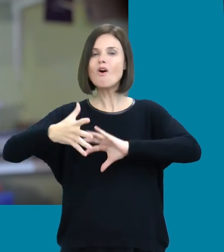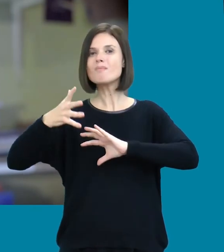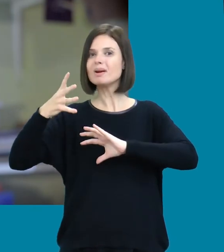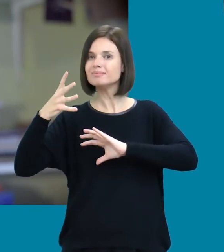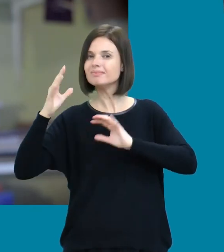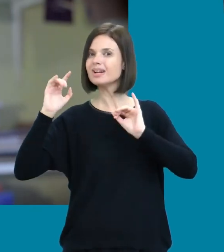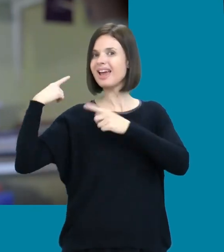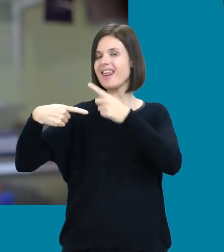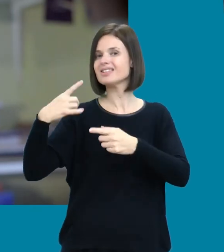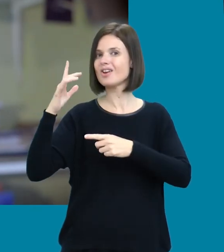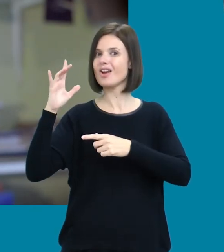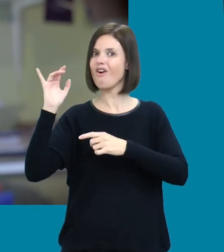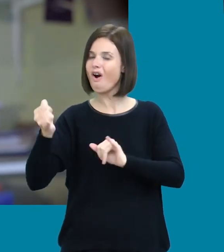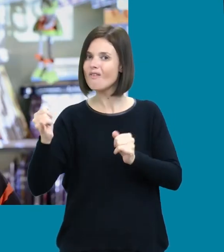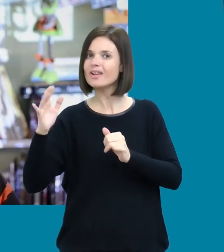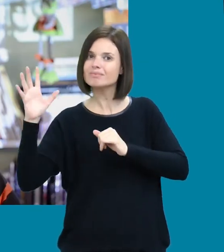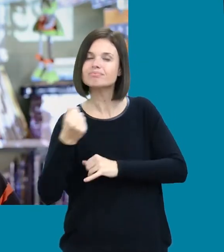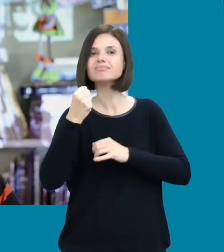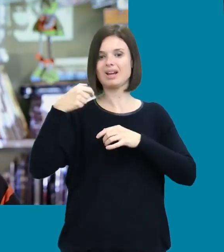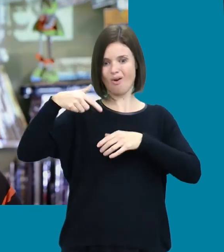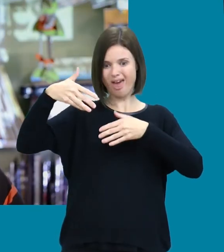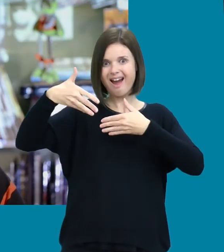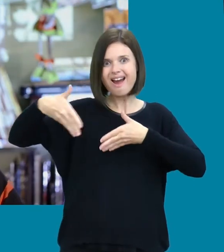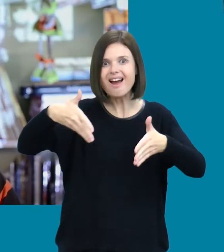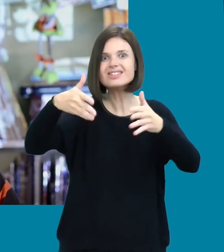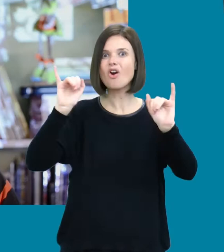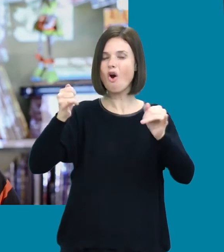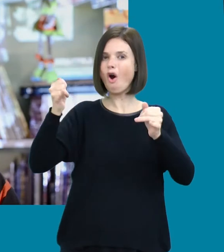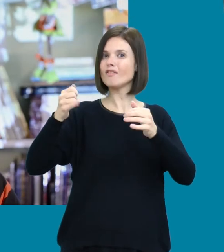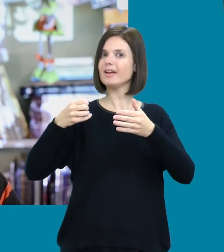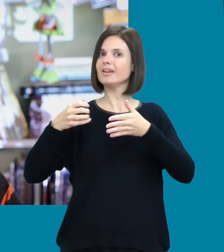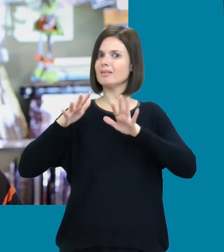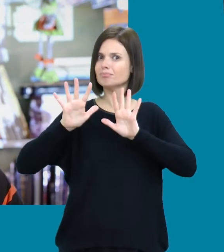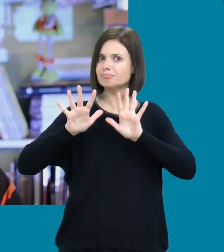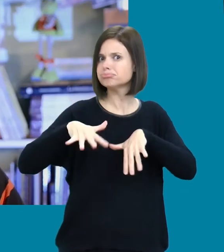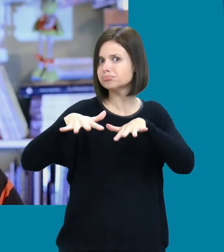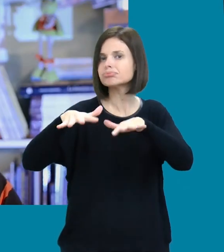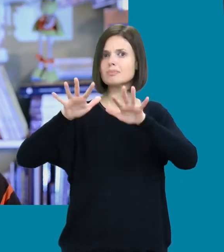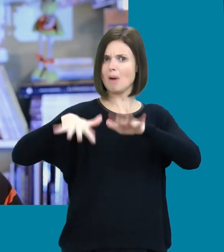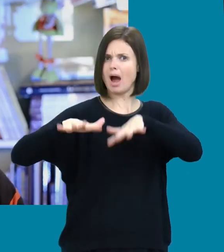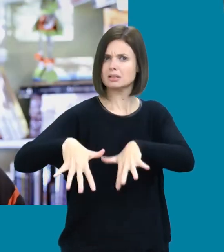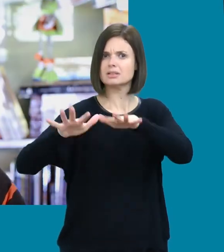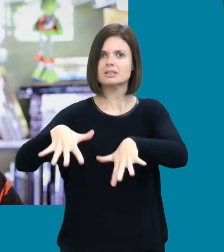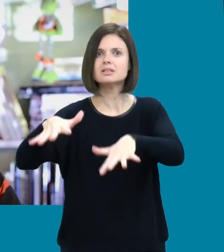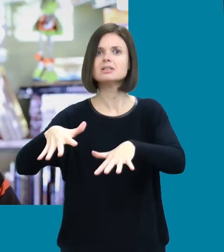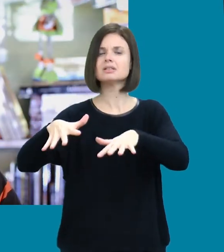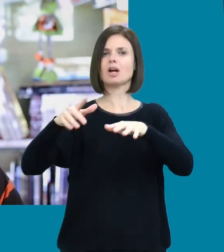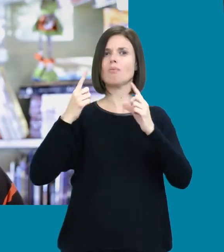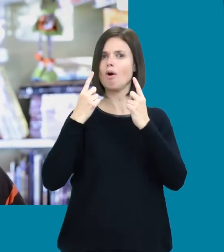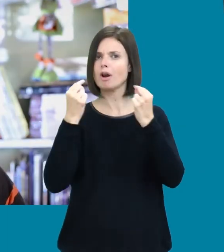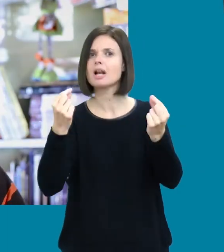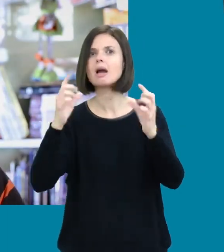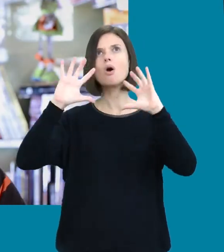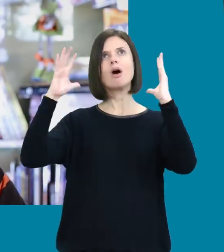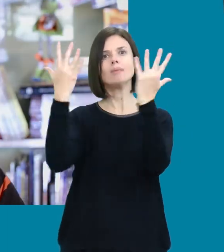que están protagonizando en la calle hoy, en las movilizaciones, en las marchas, en los reclamos ambientales, en los reclamos de la